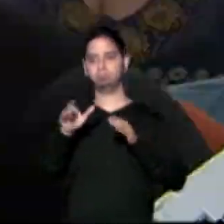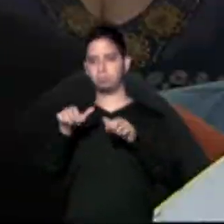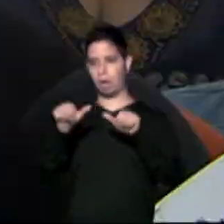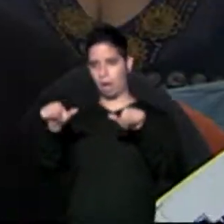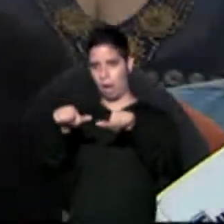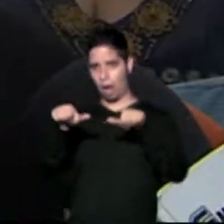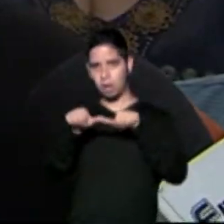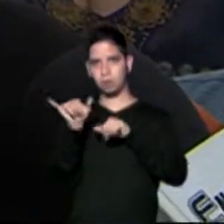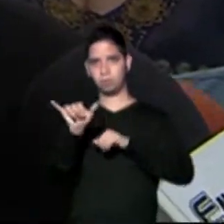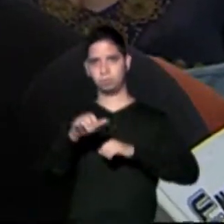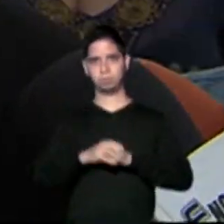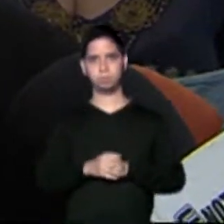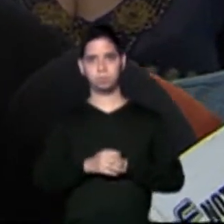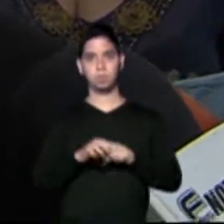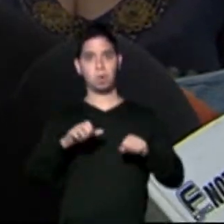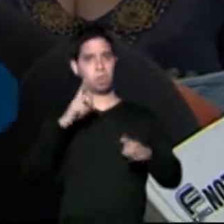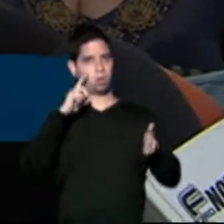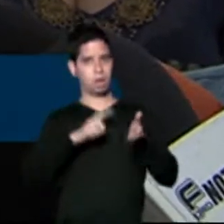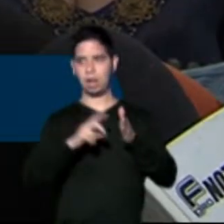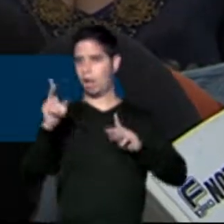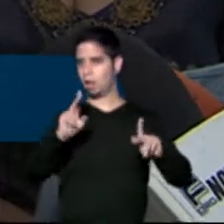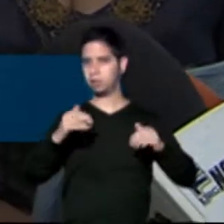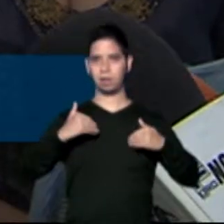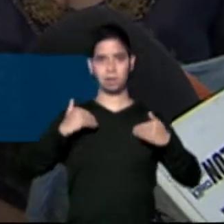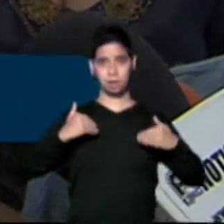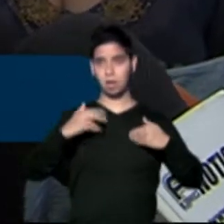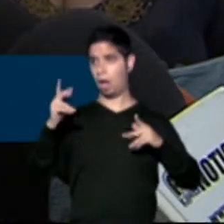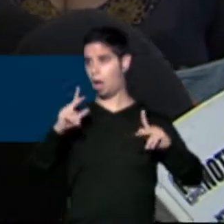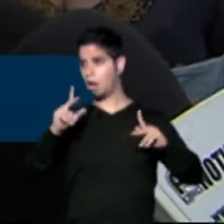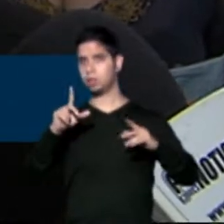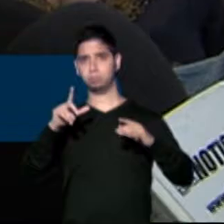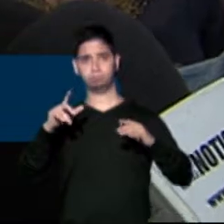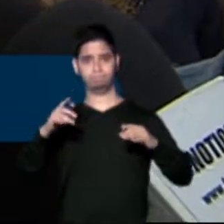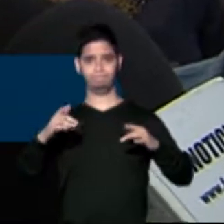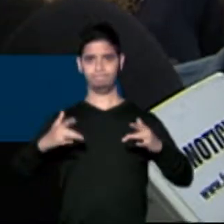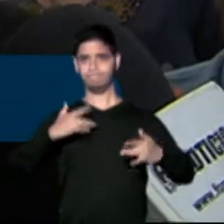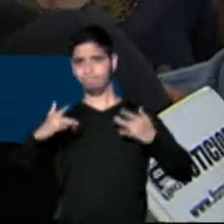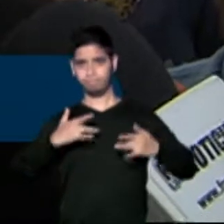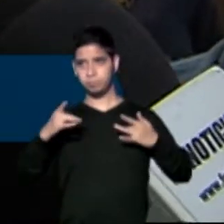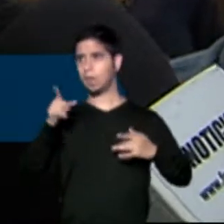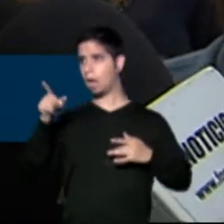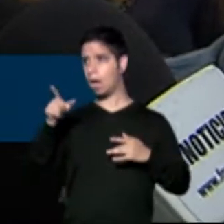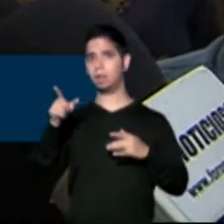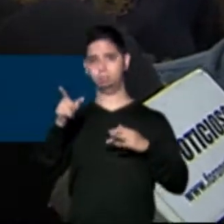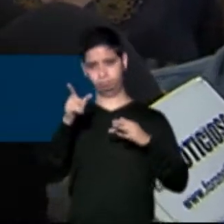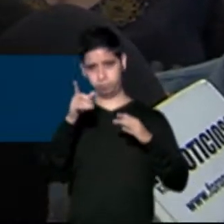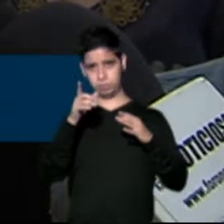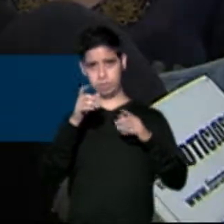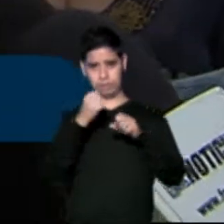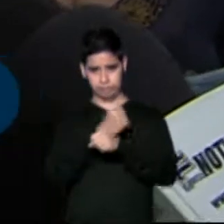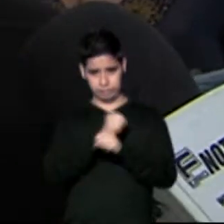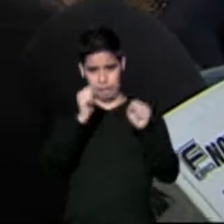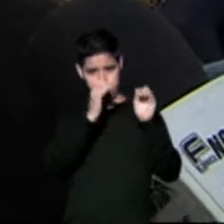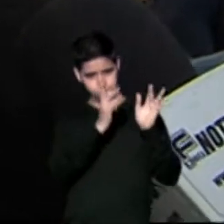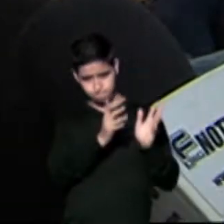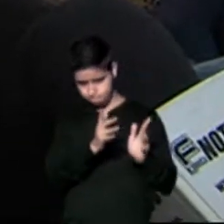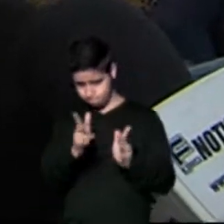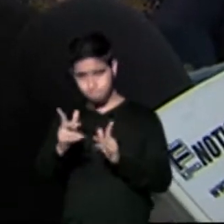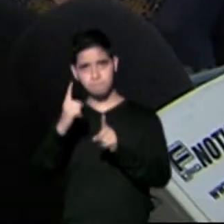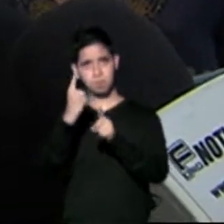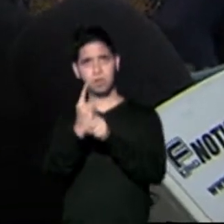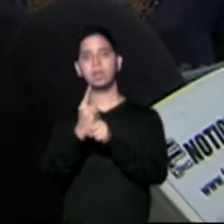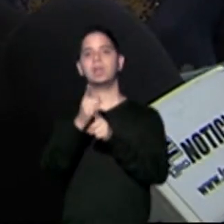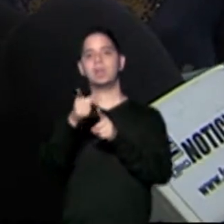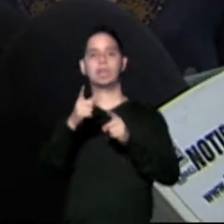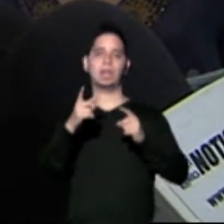han visto como todo ha sido alegría, la gente está muy motivada, él ha tomado todas las medidas de seguridad para que la gente se sienta contenta y que empiecen en